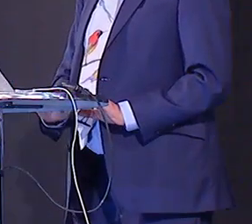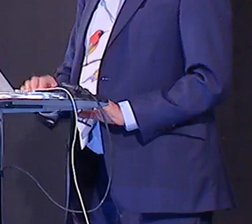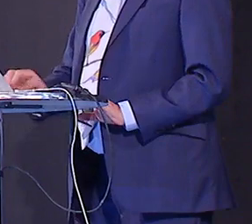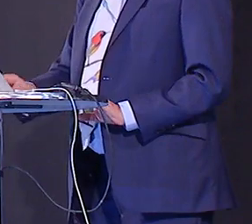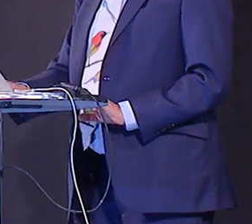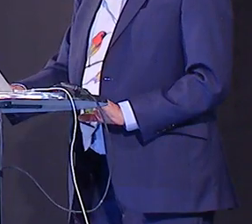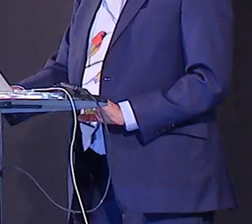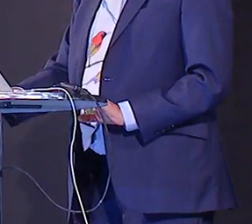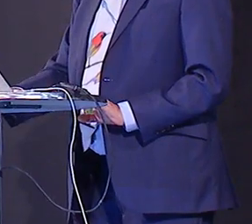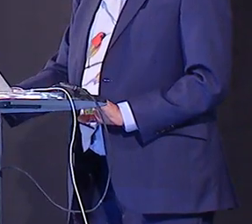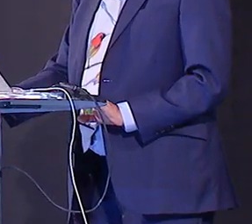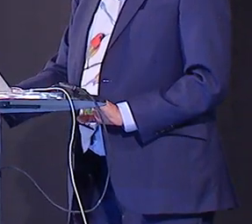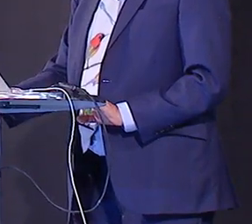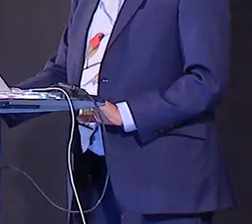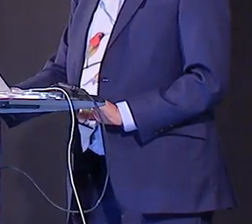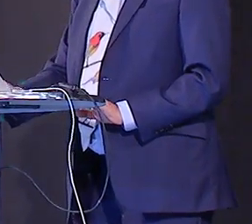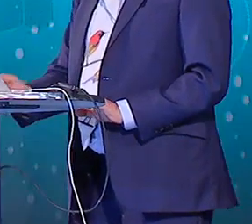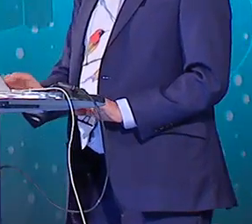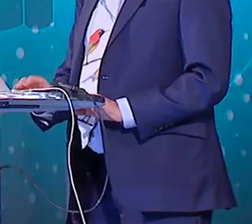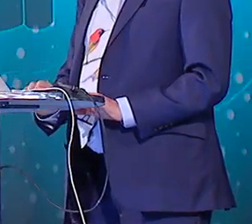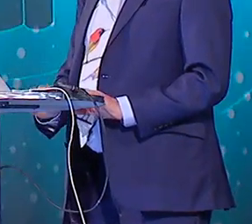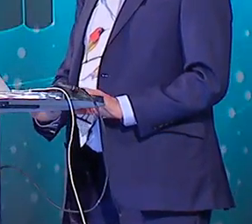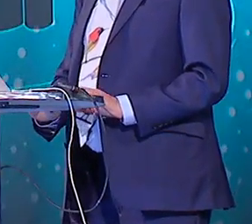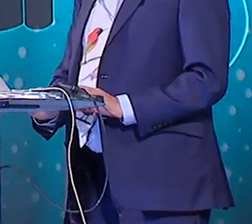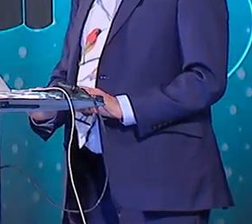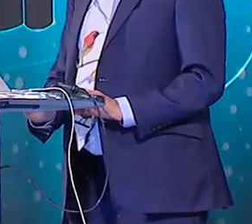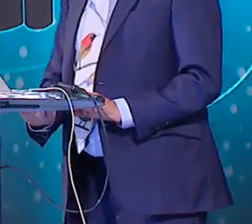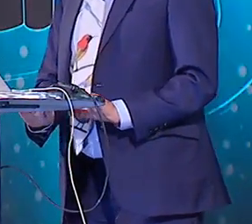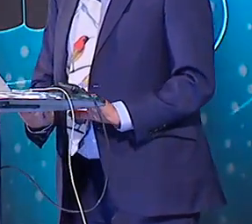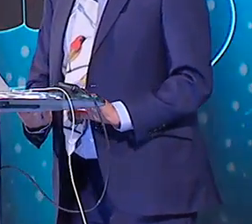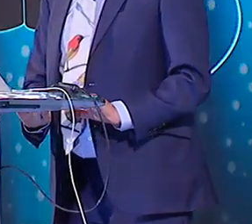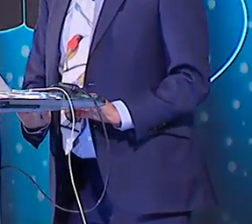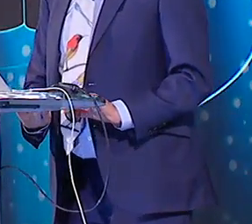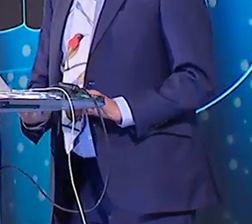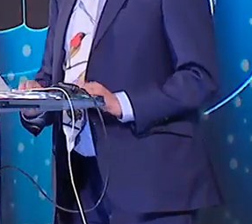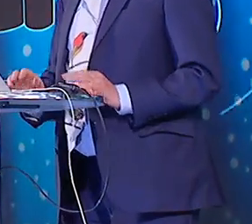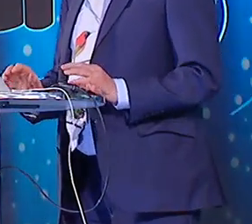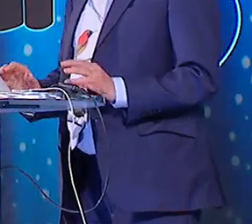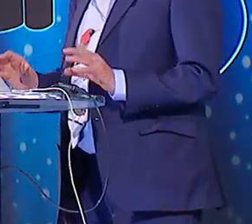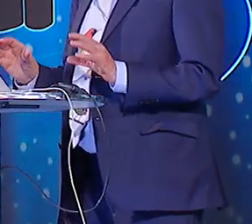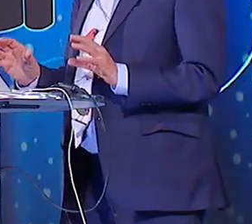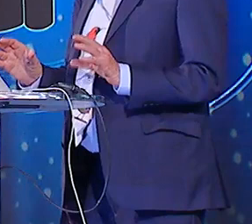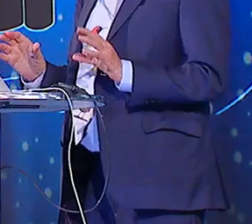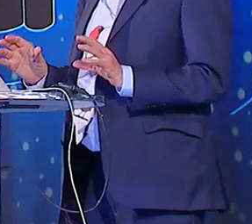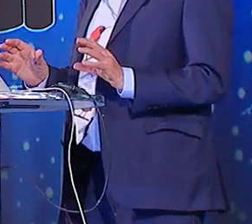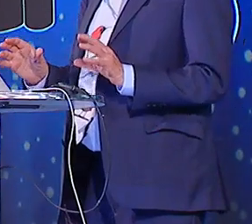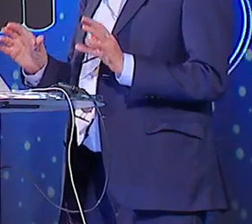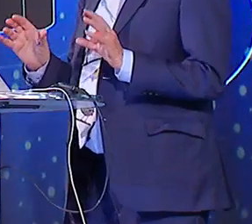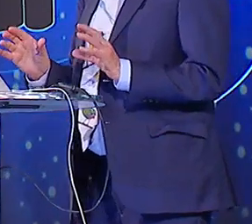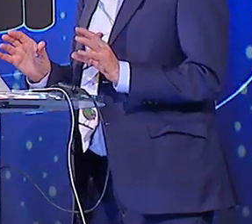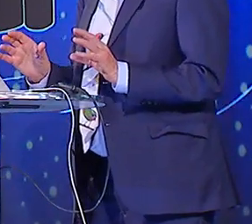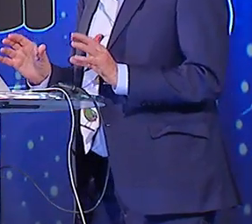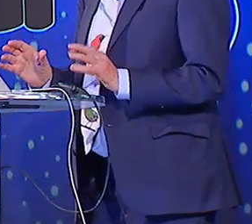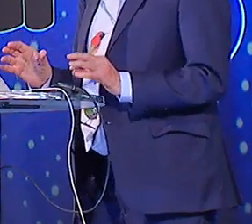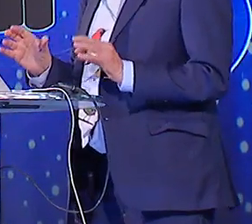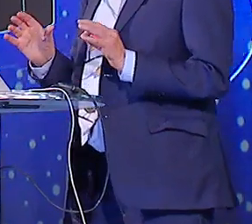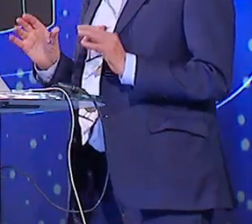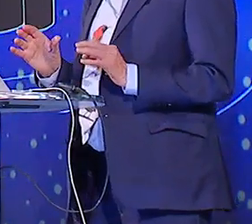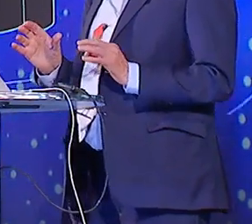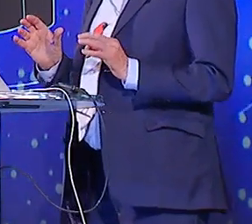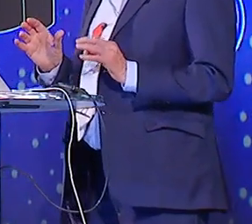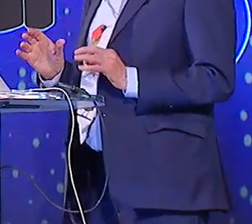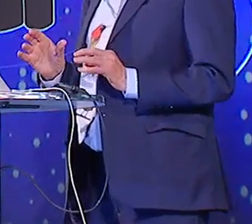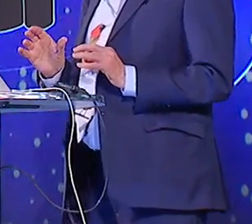gatillado un género de troleología o carriología en el campo de la filosofía moral. Pero la